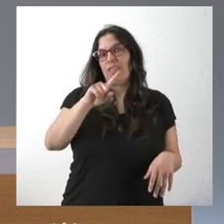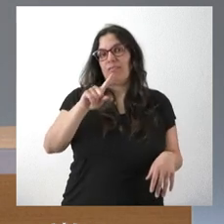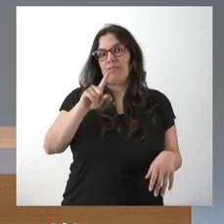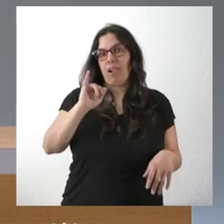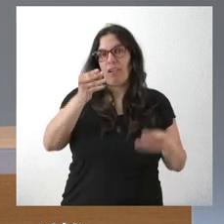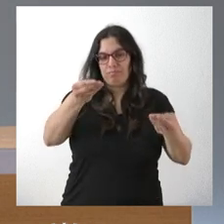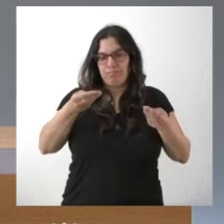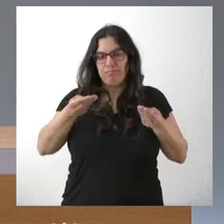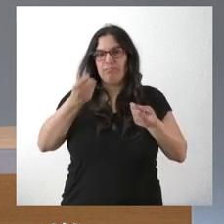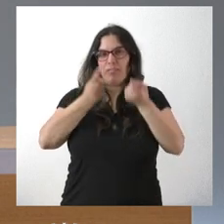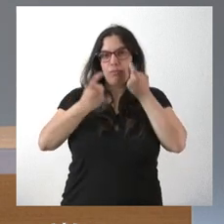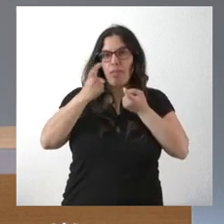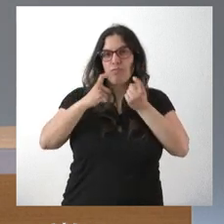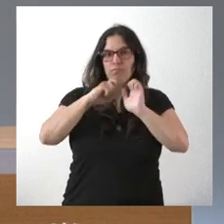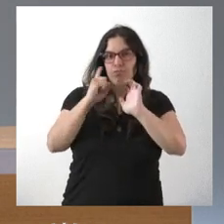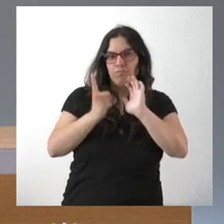toda la información